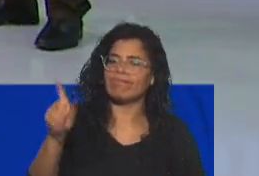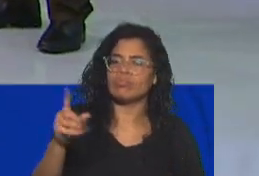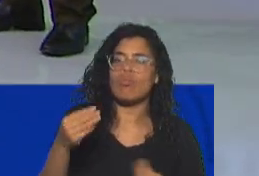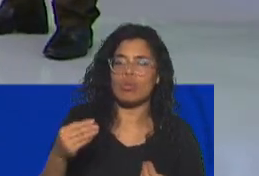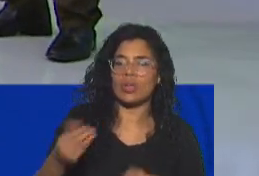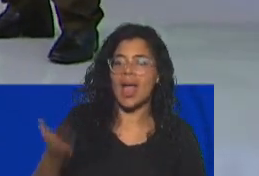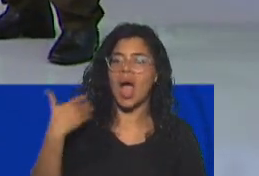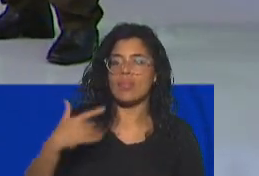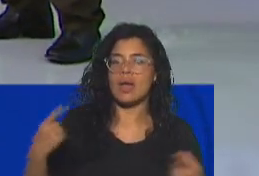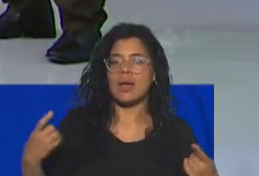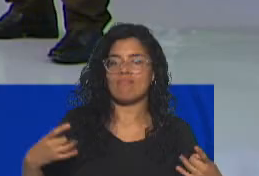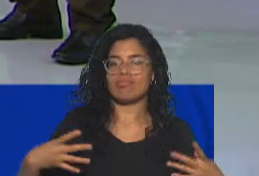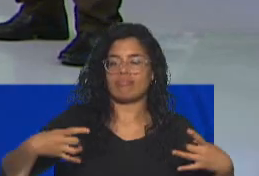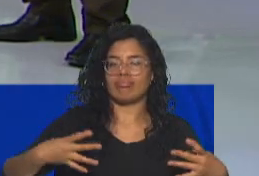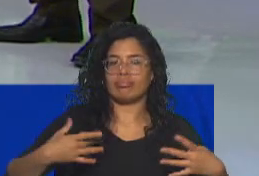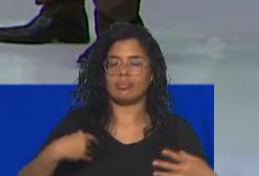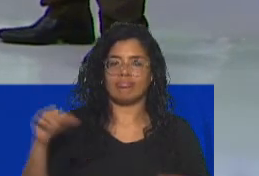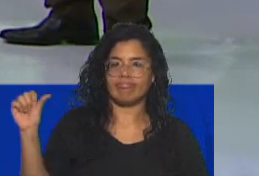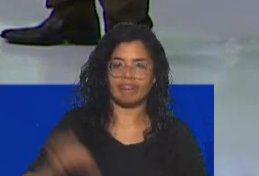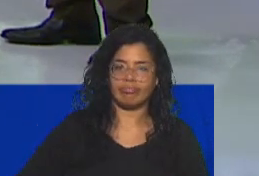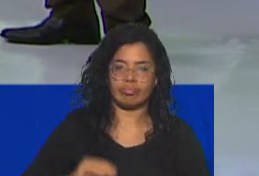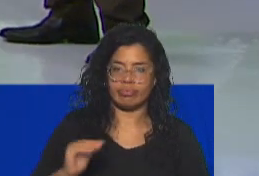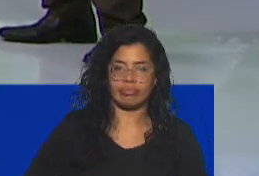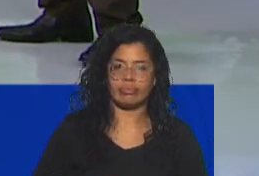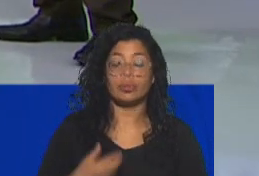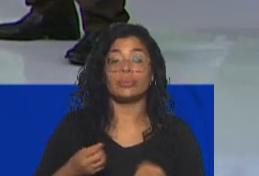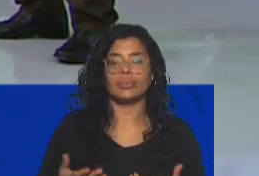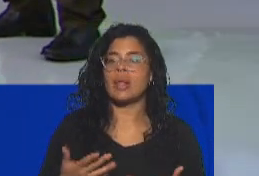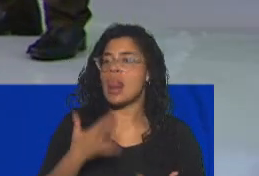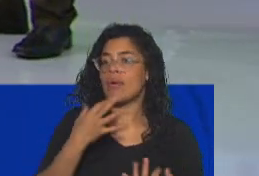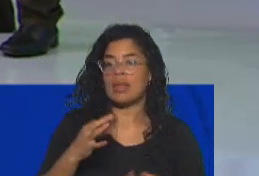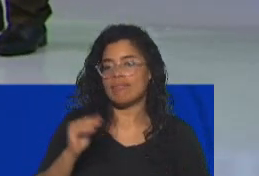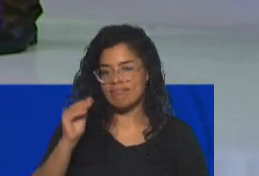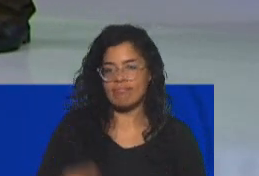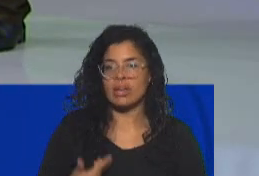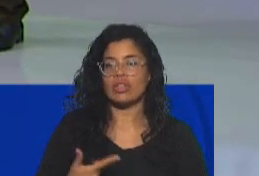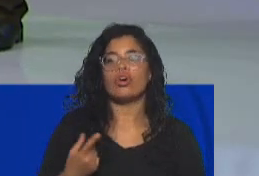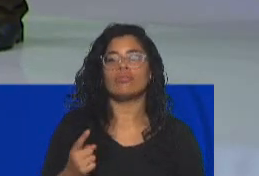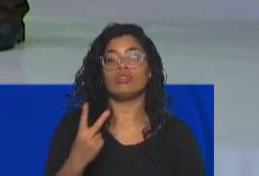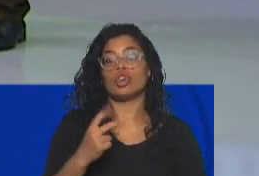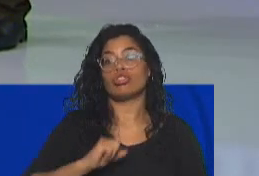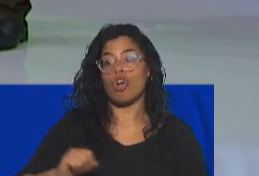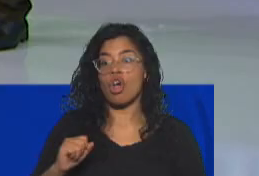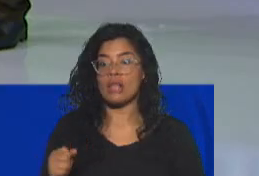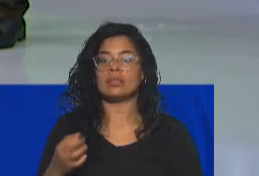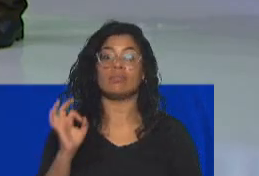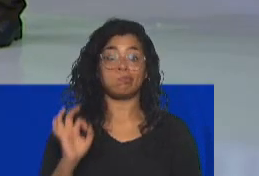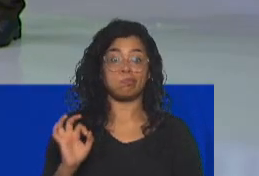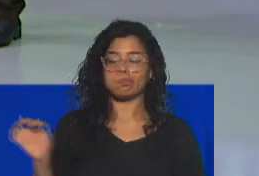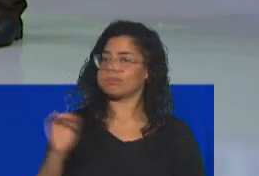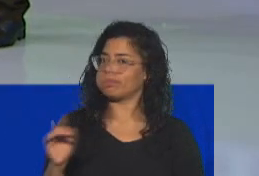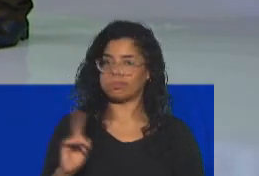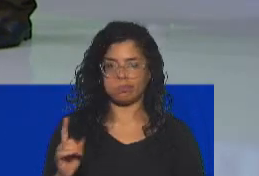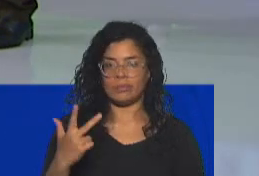el Clásico, sí, ¿no? Sí, o sea, sí. Contra Atlas. Había apostado, perdía mal, terminó rescatando ahí dos goles que no le alcanzaron para ese 3-2